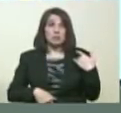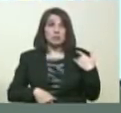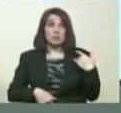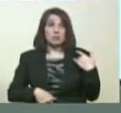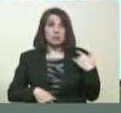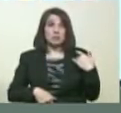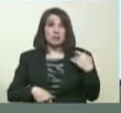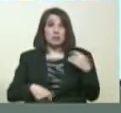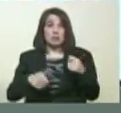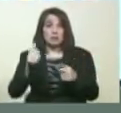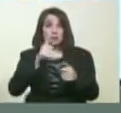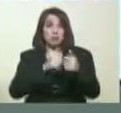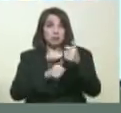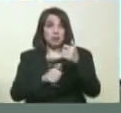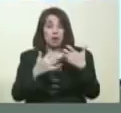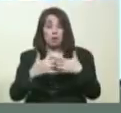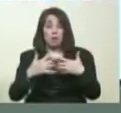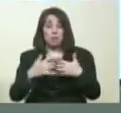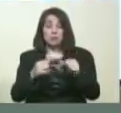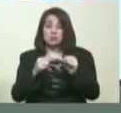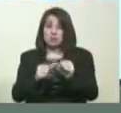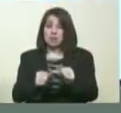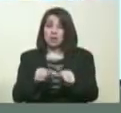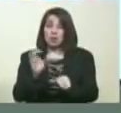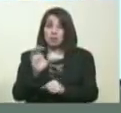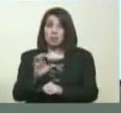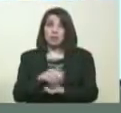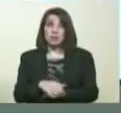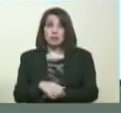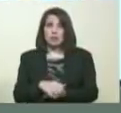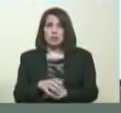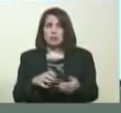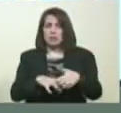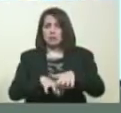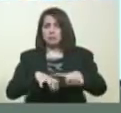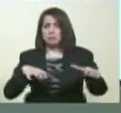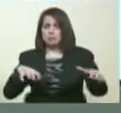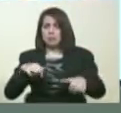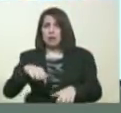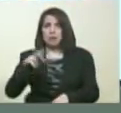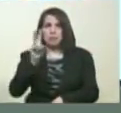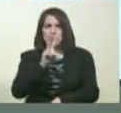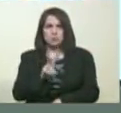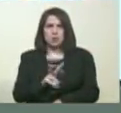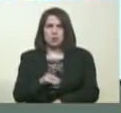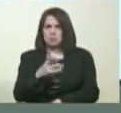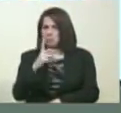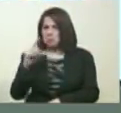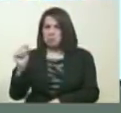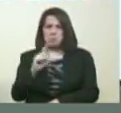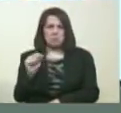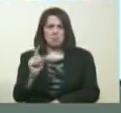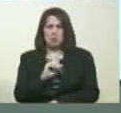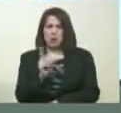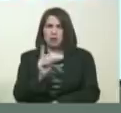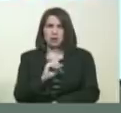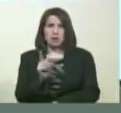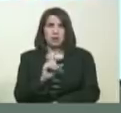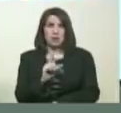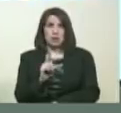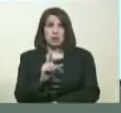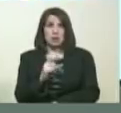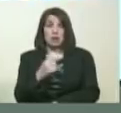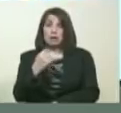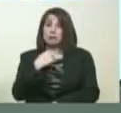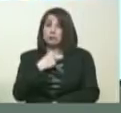estos son los empresarios que se han quedado en el país. La gran mayoría de venezolanos estamos en el país, no nos vamos a ir de aquí. Ahí me